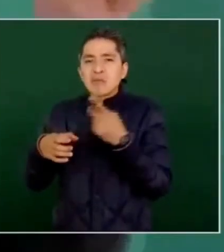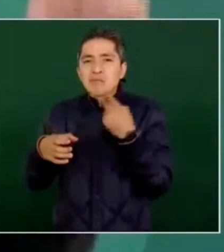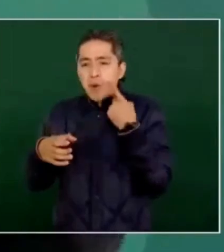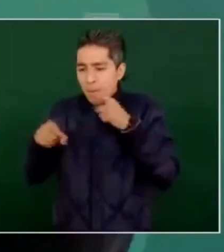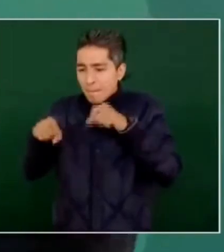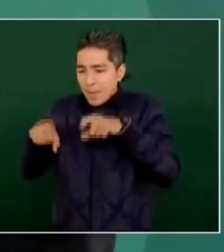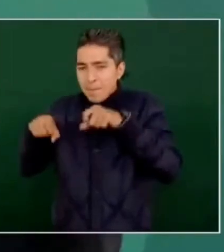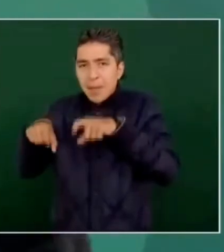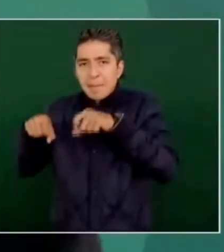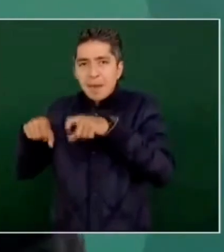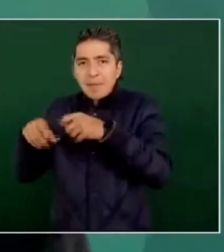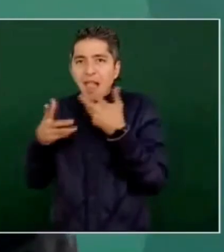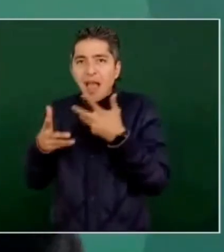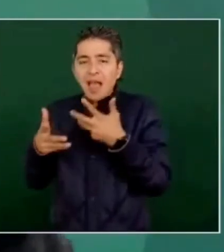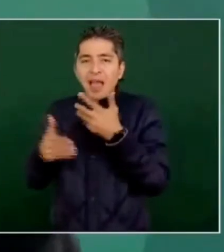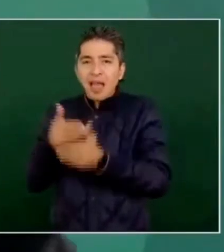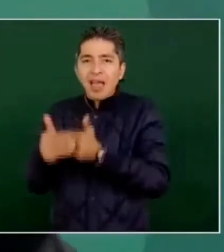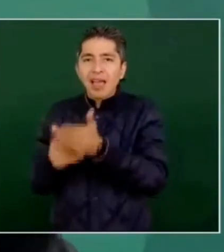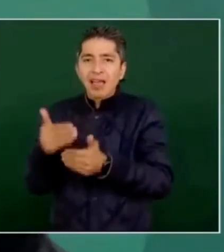Esa reforma.